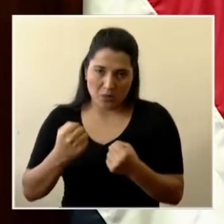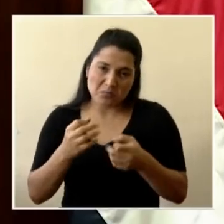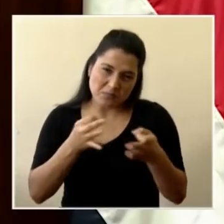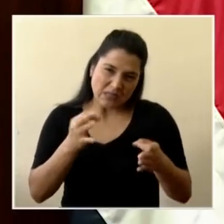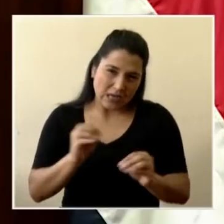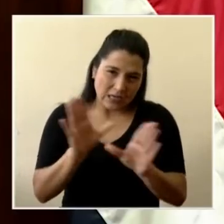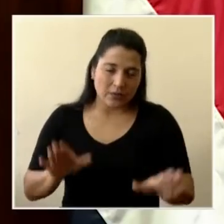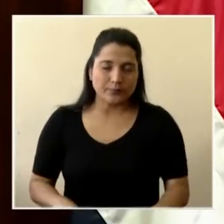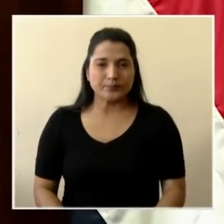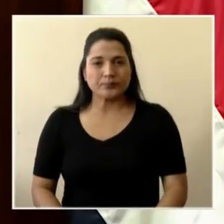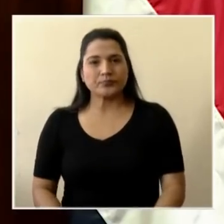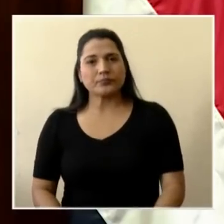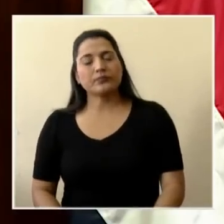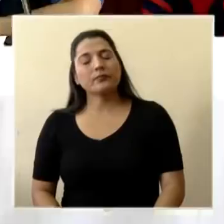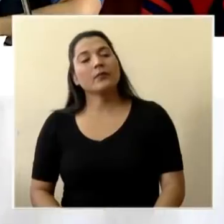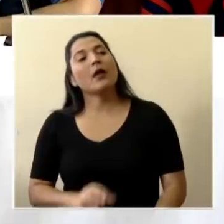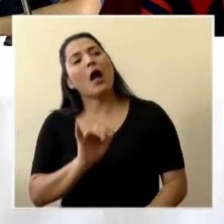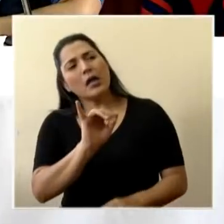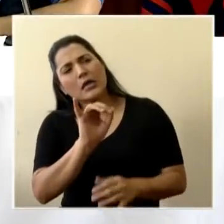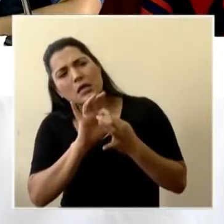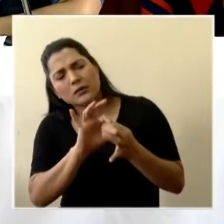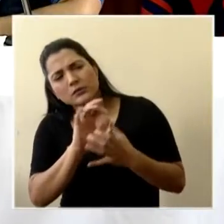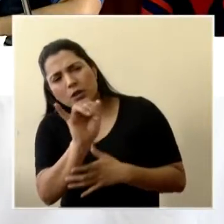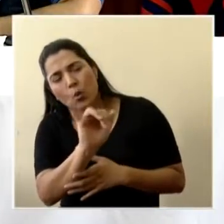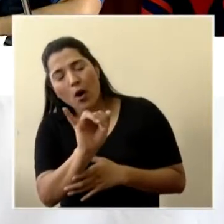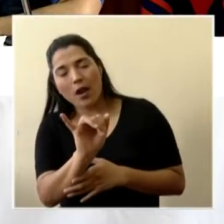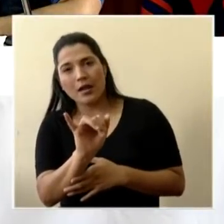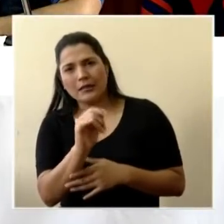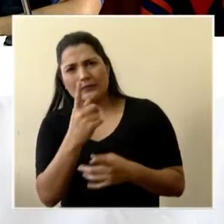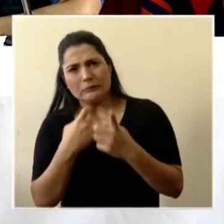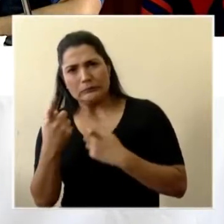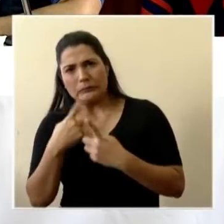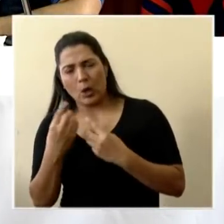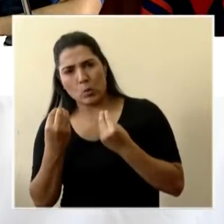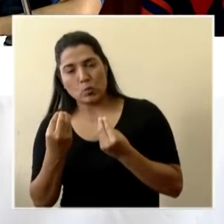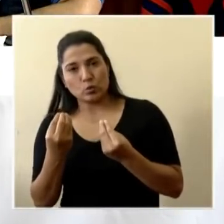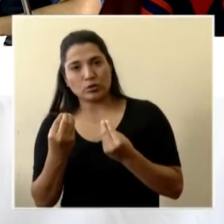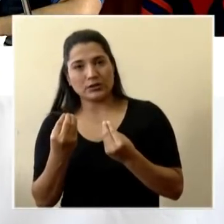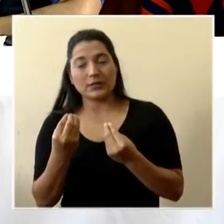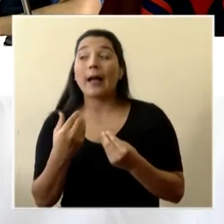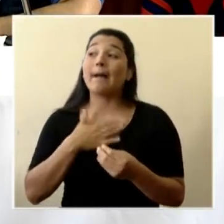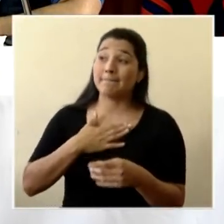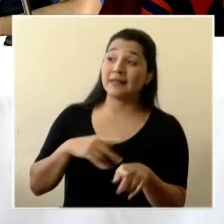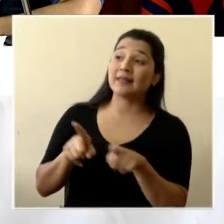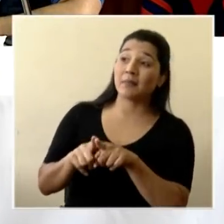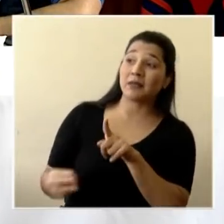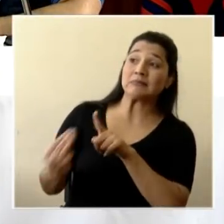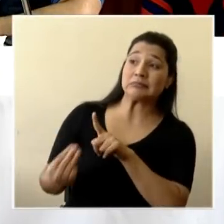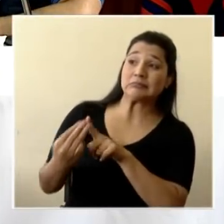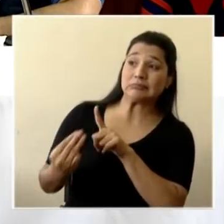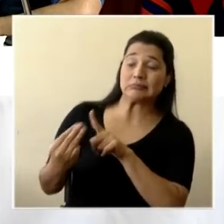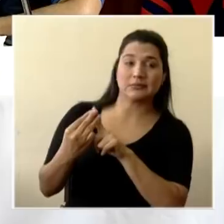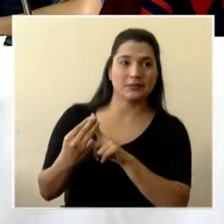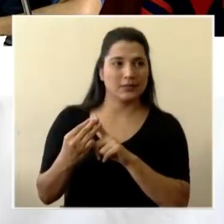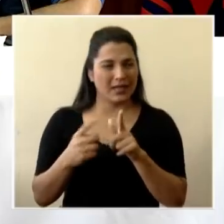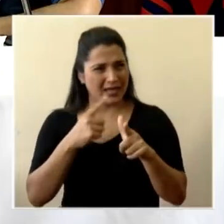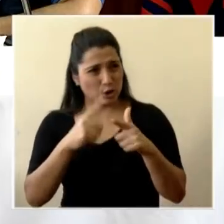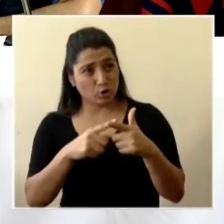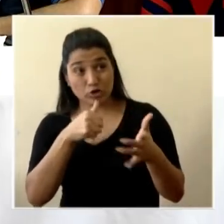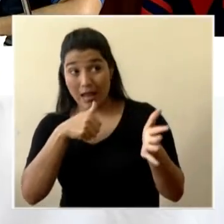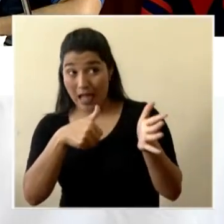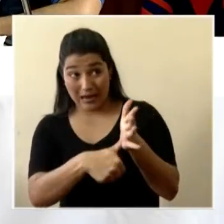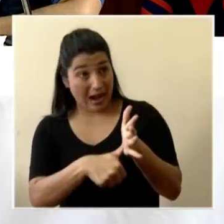absolutamente. Y dentro de esa misma línea, porque nos han llegado varias consultas. A mí también. Exactamente. Entonces, la carta